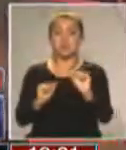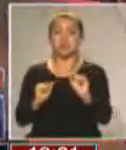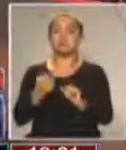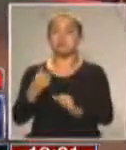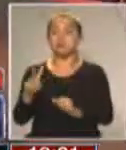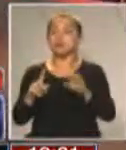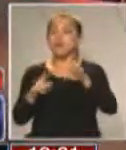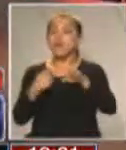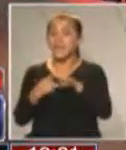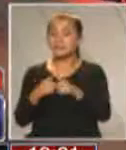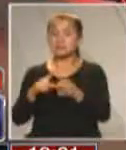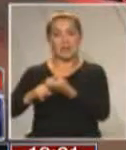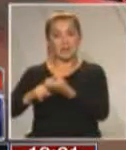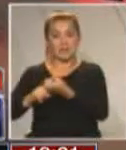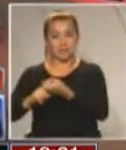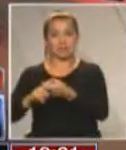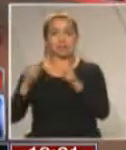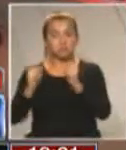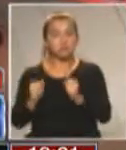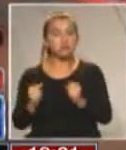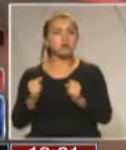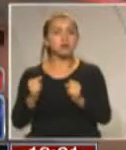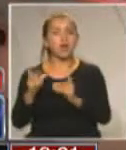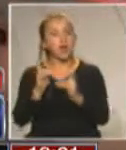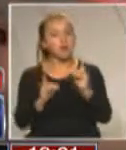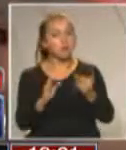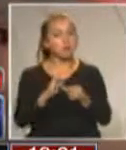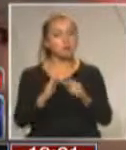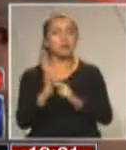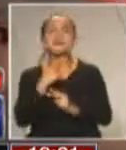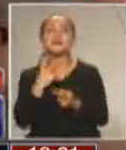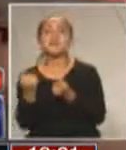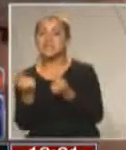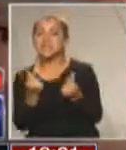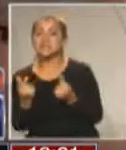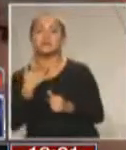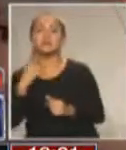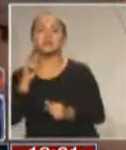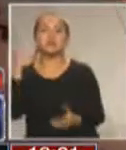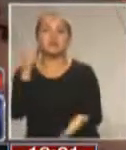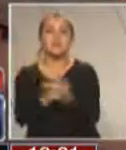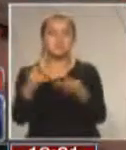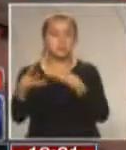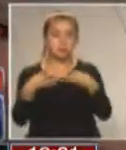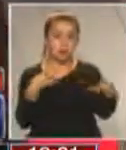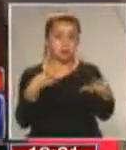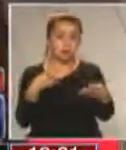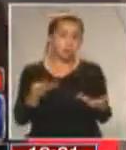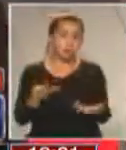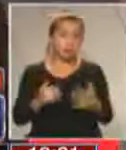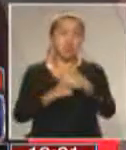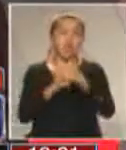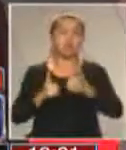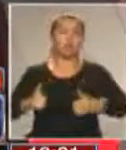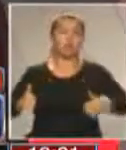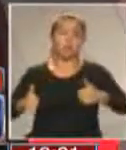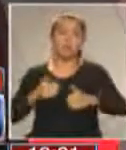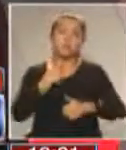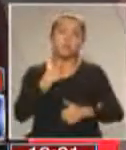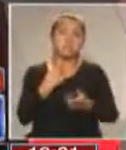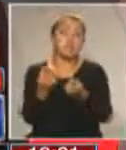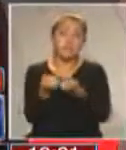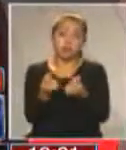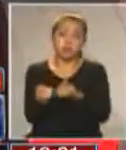tenía su ex marido, porque se entiende que podía haber un cierto conflicto de interés, ¿por qué no exigir transparencia también respecto a nuestras autoridades, respecto de los intereses y